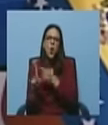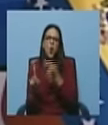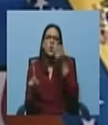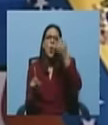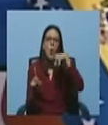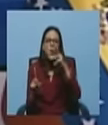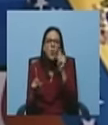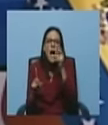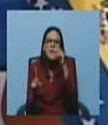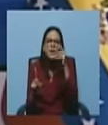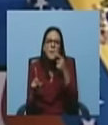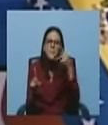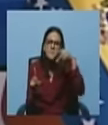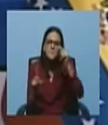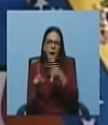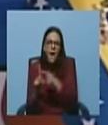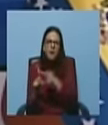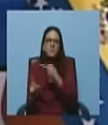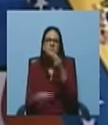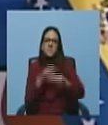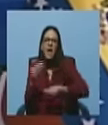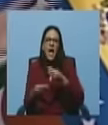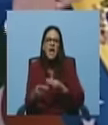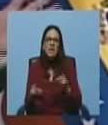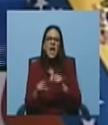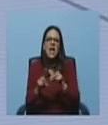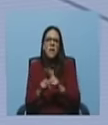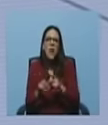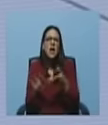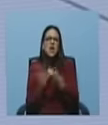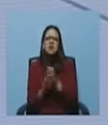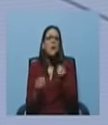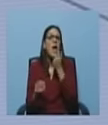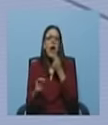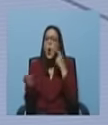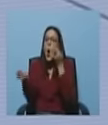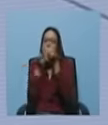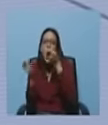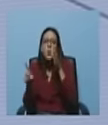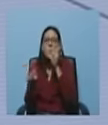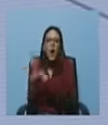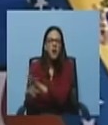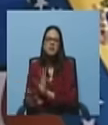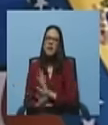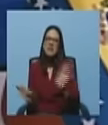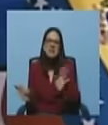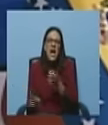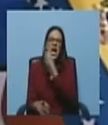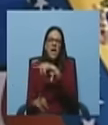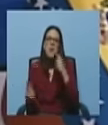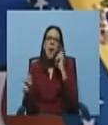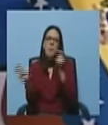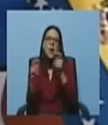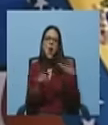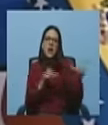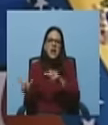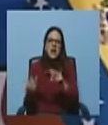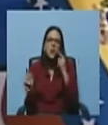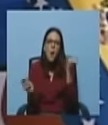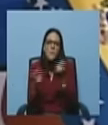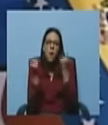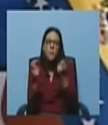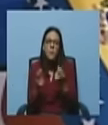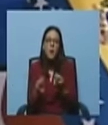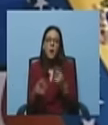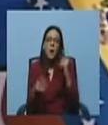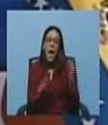Guanipa estaba bajo los efectos de no sé qué cosa. Ya seguramente lo tienen preparado. Pero el